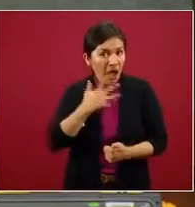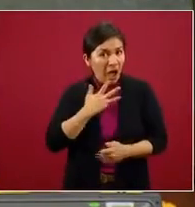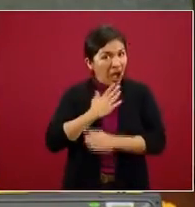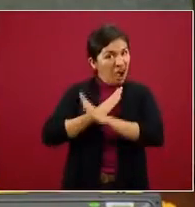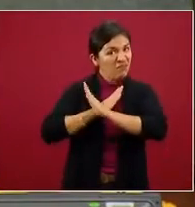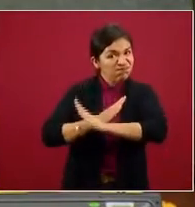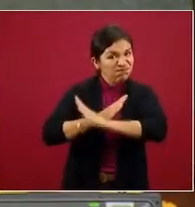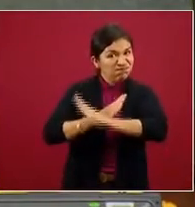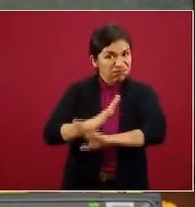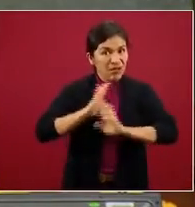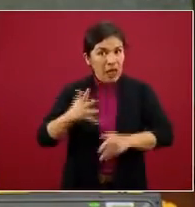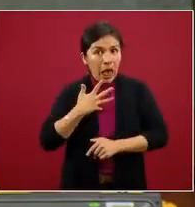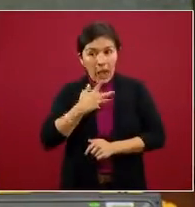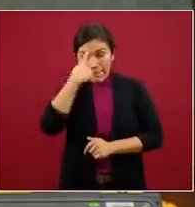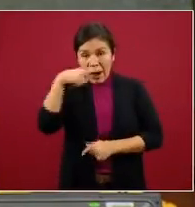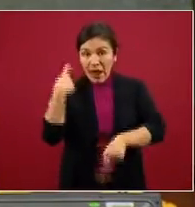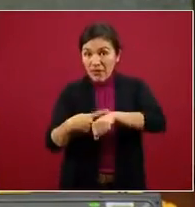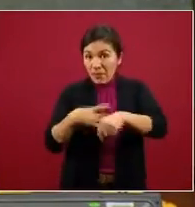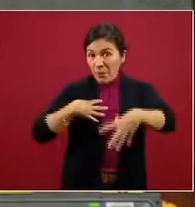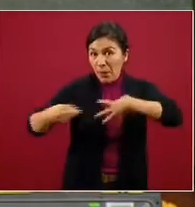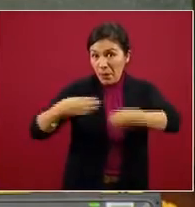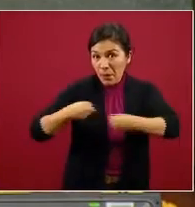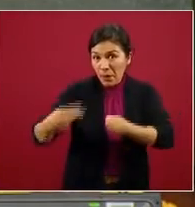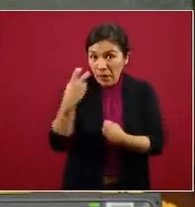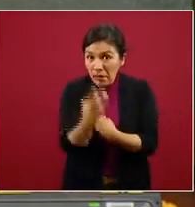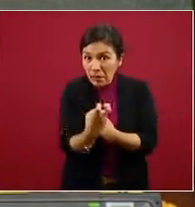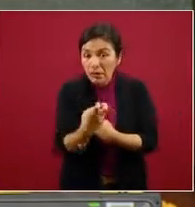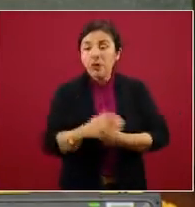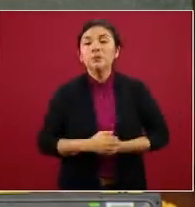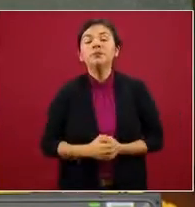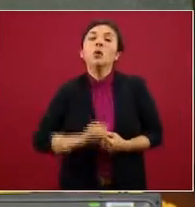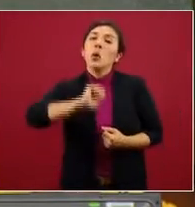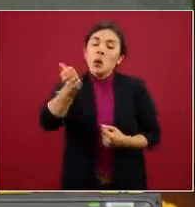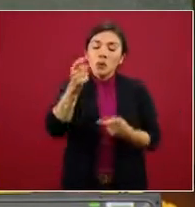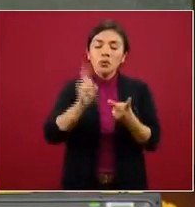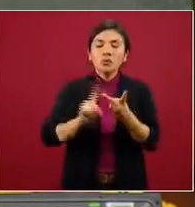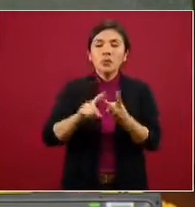contención de la epidemia? Y bueno,